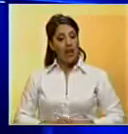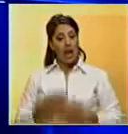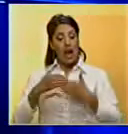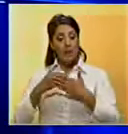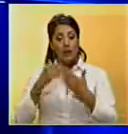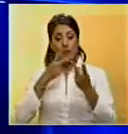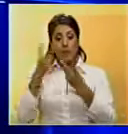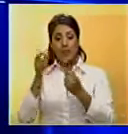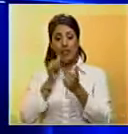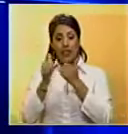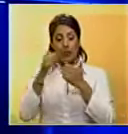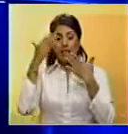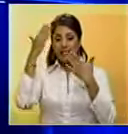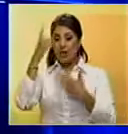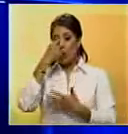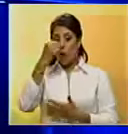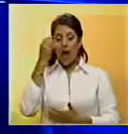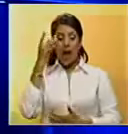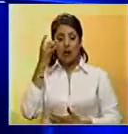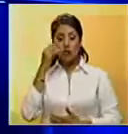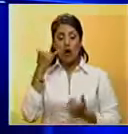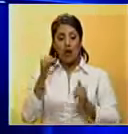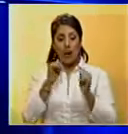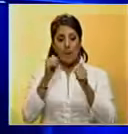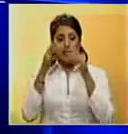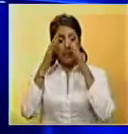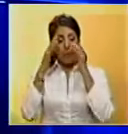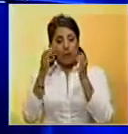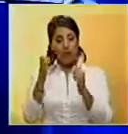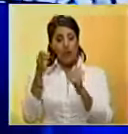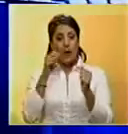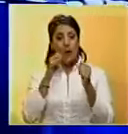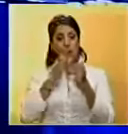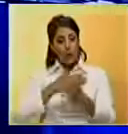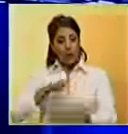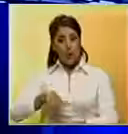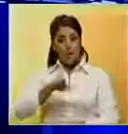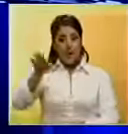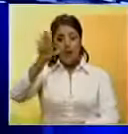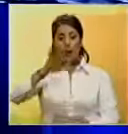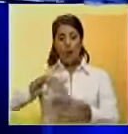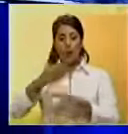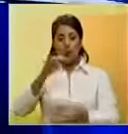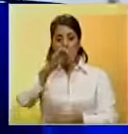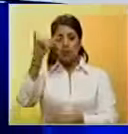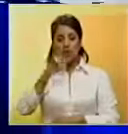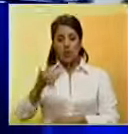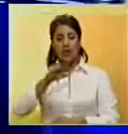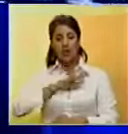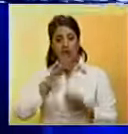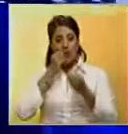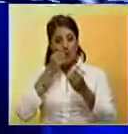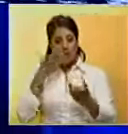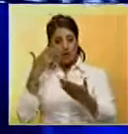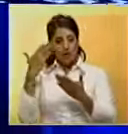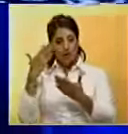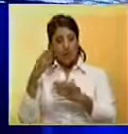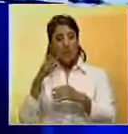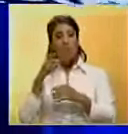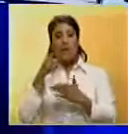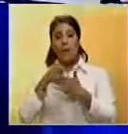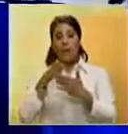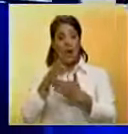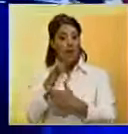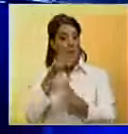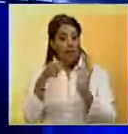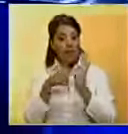Amigos, bienvenidos a Los Deportes, les saluda Tony Chitadino. Comenzamos con la Liga Profesional de Baloncesto, porque Gaiteros del Zulia recibió un ultimátum de parte de la FIBA. Si no cancelan